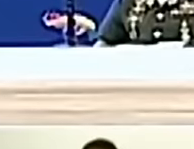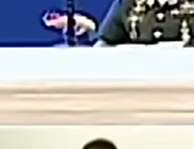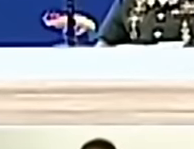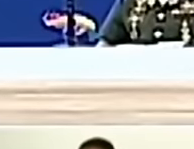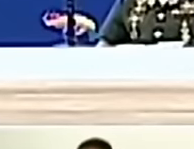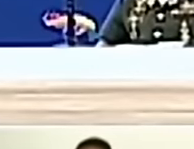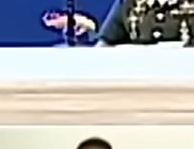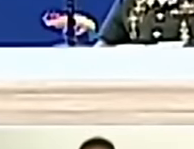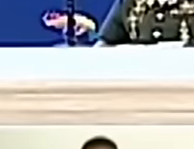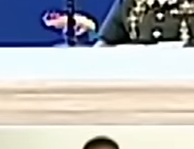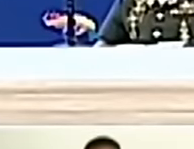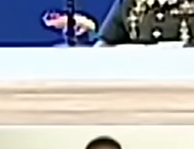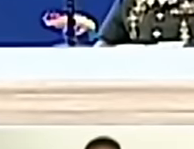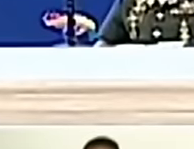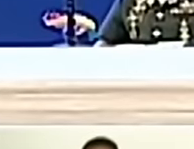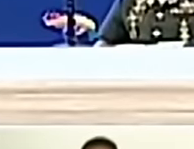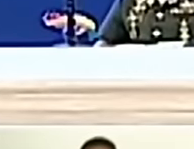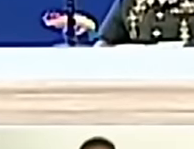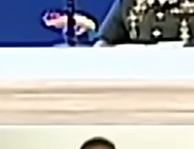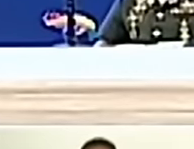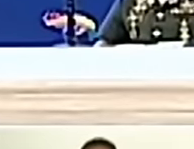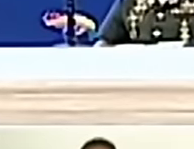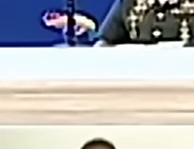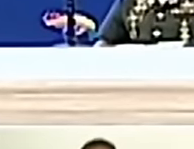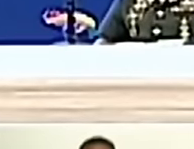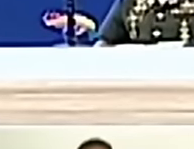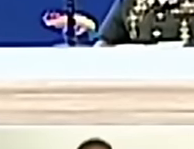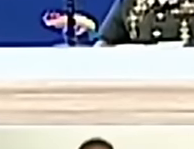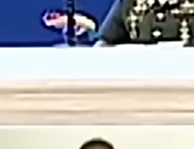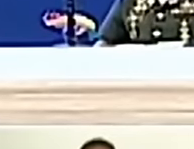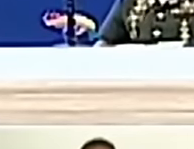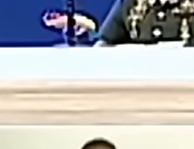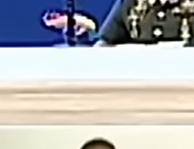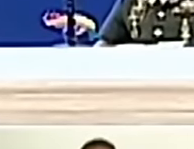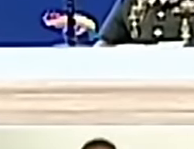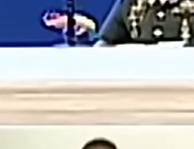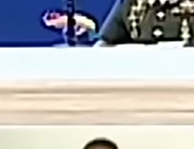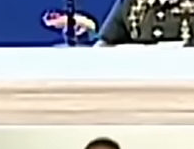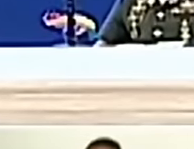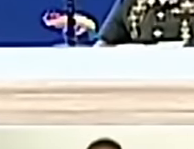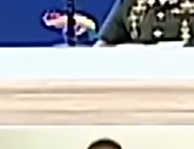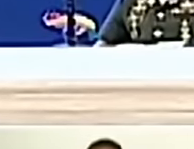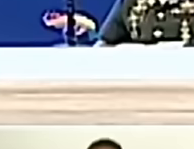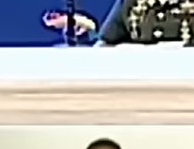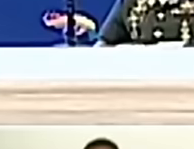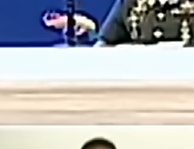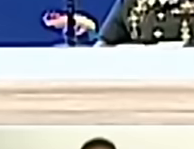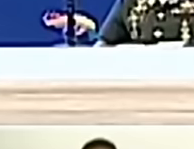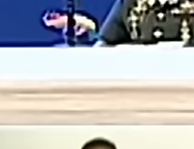mandando. Ellos tienen una cosa que llaman fuerzas de defensa.